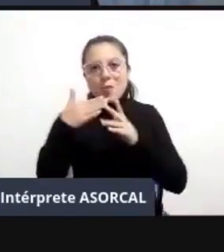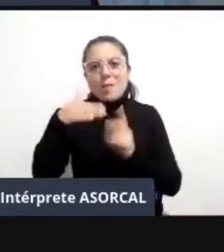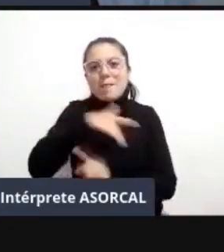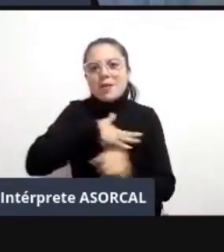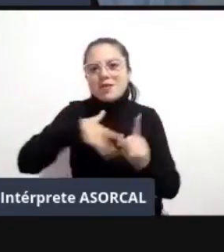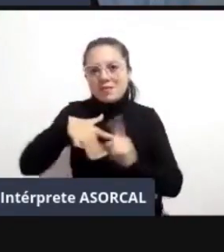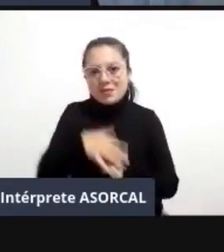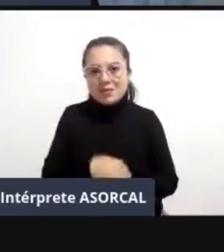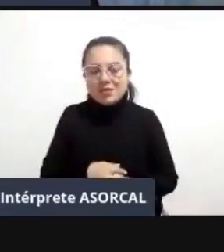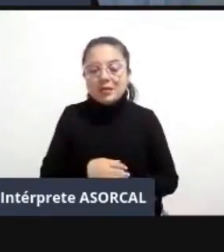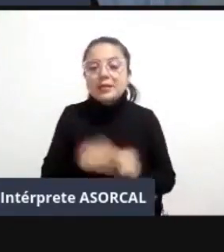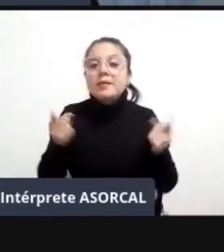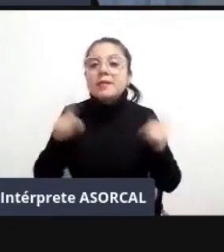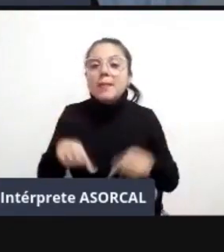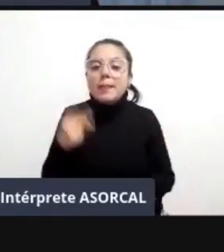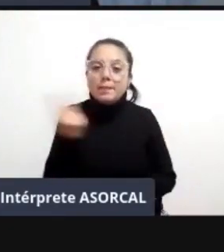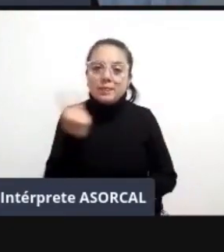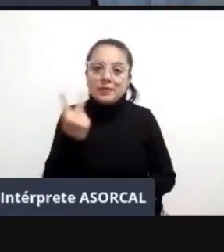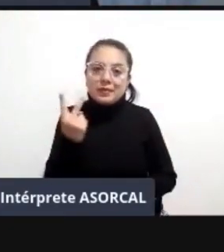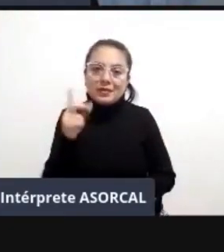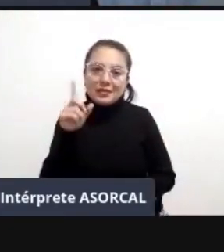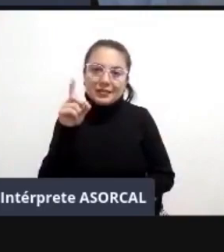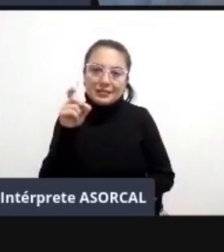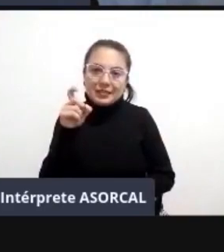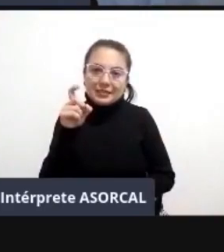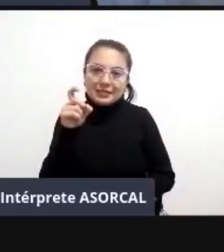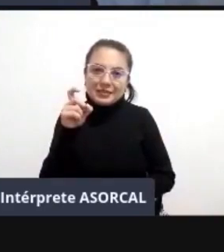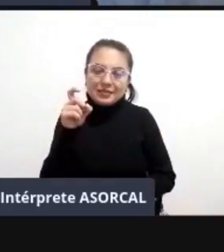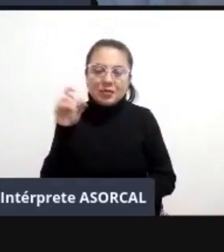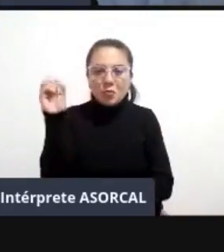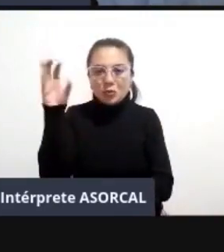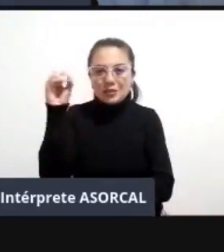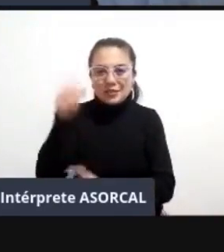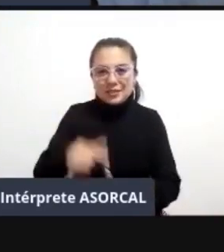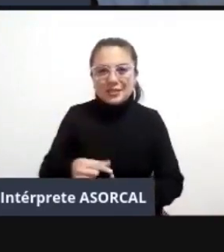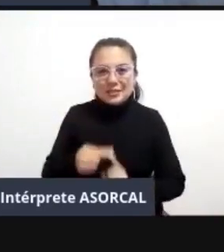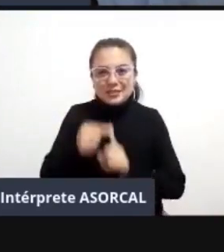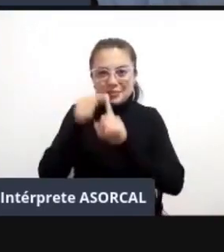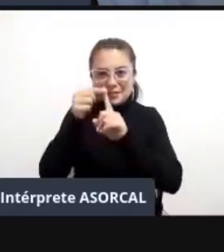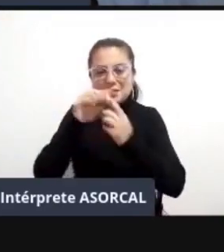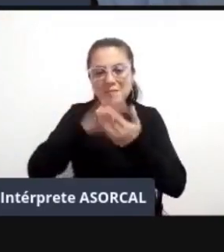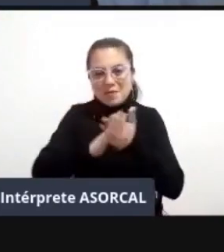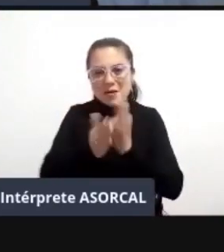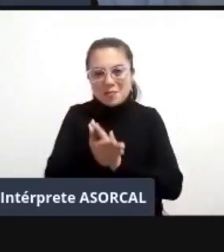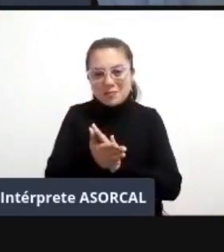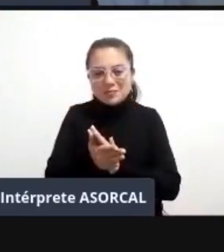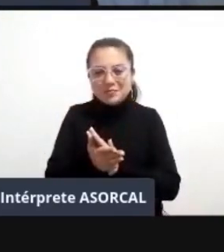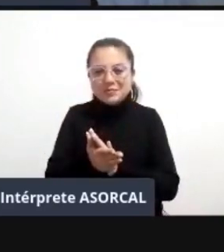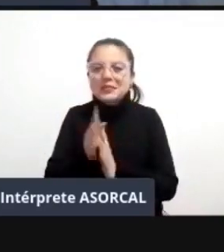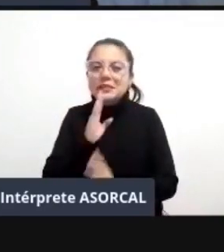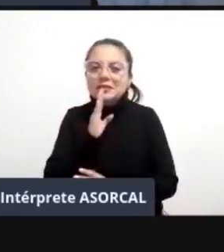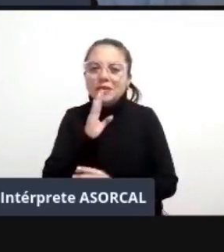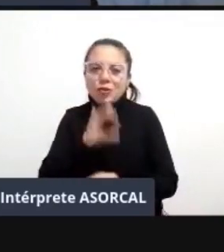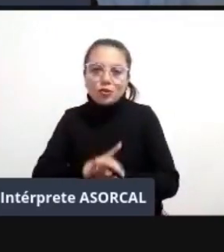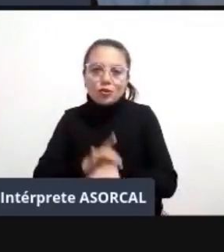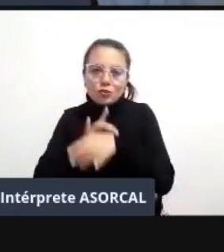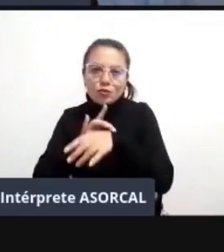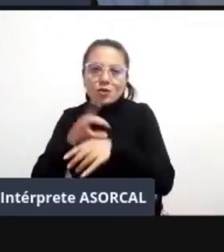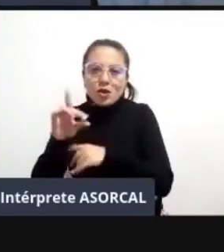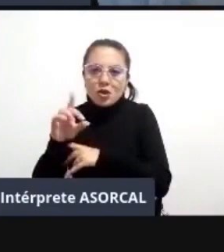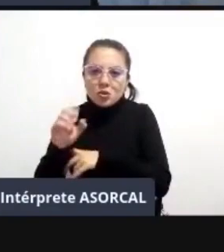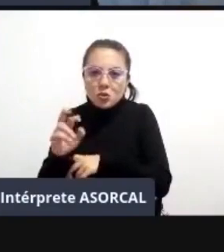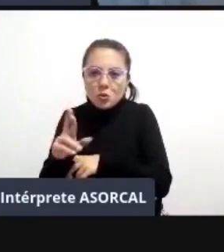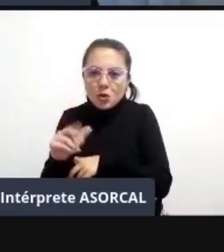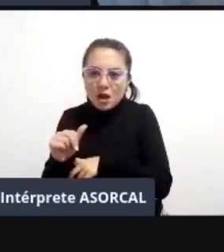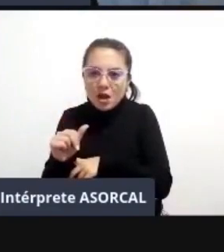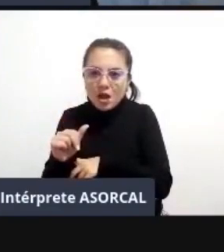el viernes 6 con la ponencia La Justicia Especial para la Paz, Postulados y Realidades por la doctora Dora Lucy Arias,